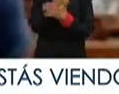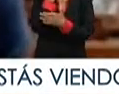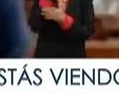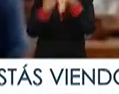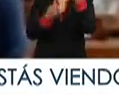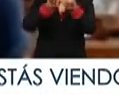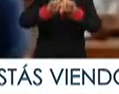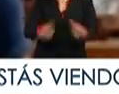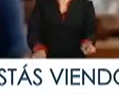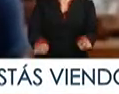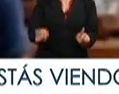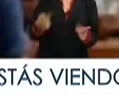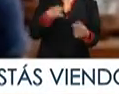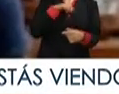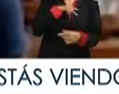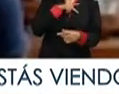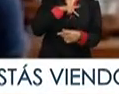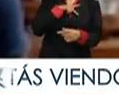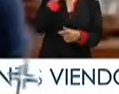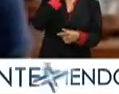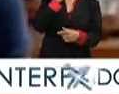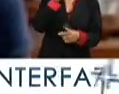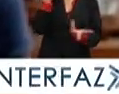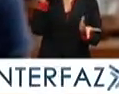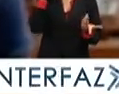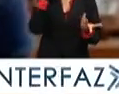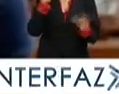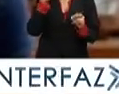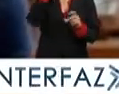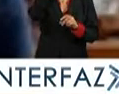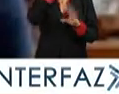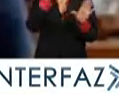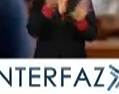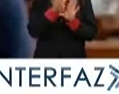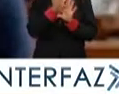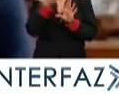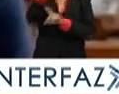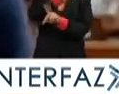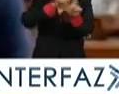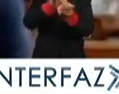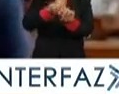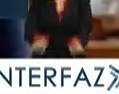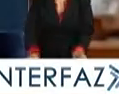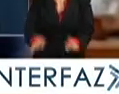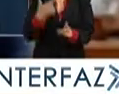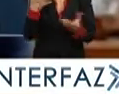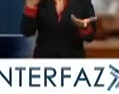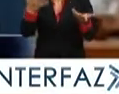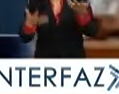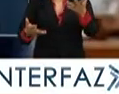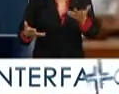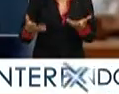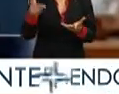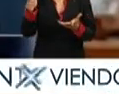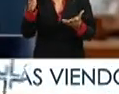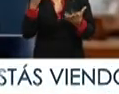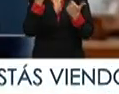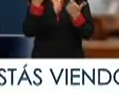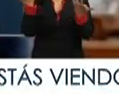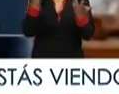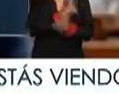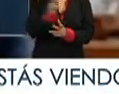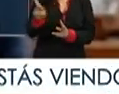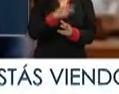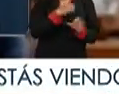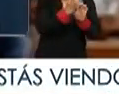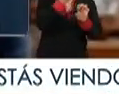normal diferente, pues siempre es muy complicado, no es complicado, sino que llegas a un contexto totalmente diferente al tuyo. No hay nada de comparación